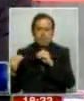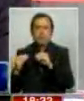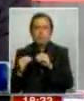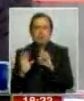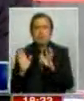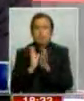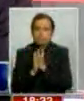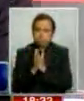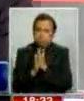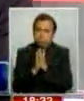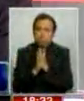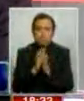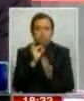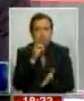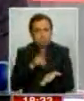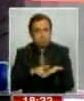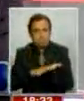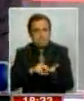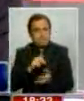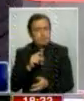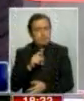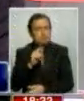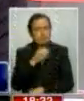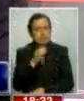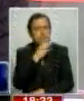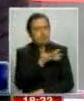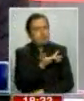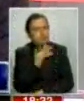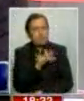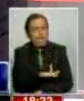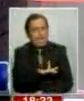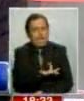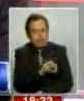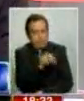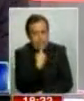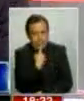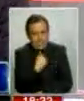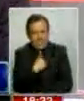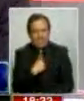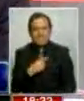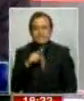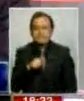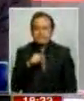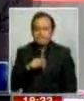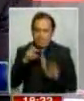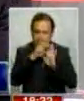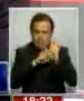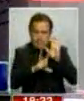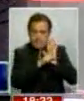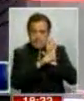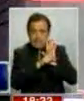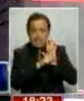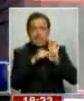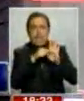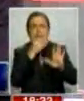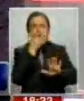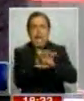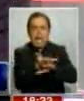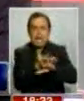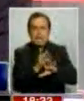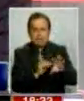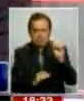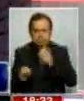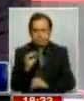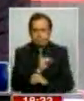celeridad. Efectivamente, así lo hemos dicho desde el primer día. ¿Pero por qué? Tú me preguntas por qué. Porque efectivamente en el proyecto de ley hay medidas que a nosotros